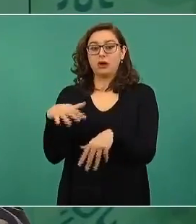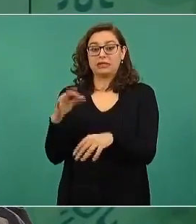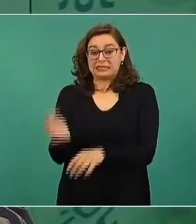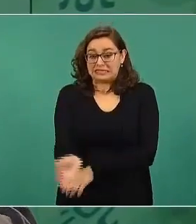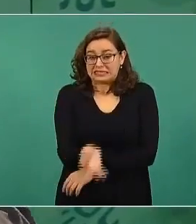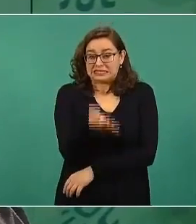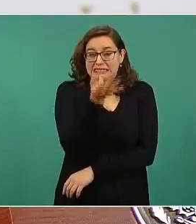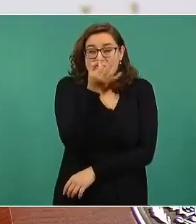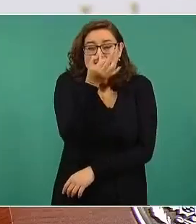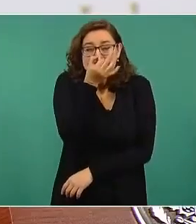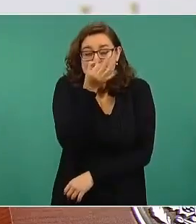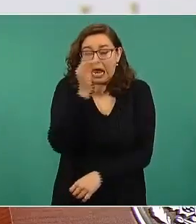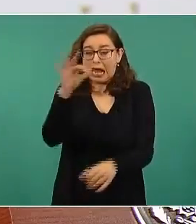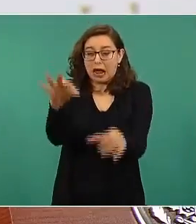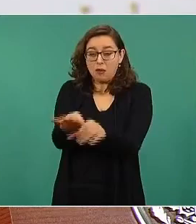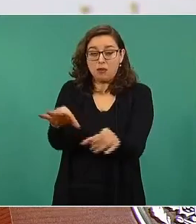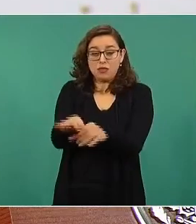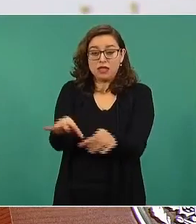Un mes.